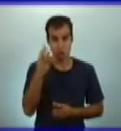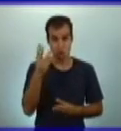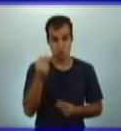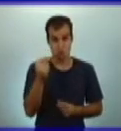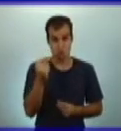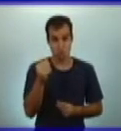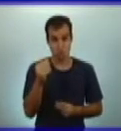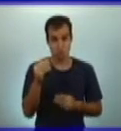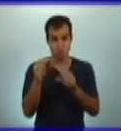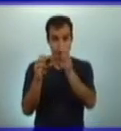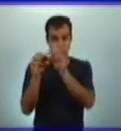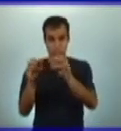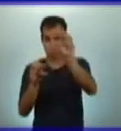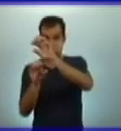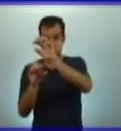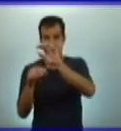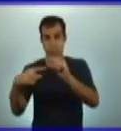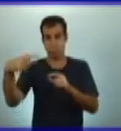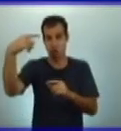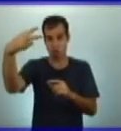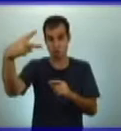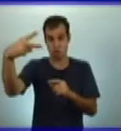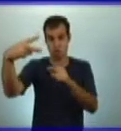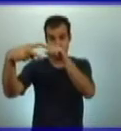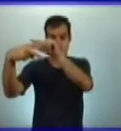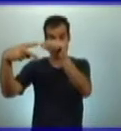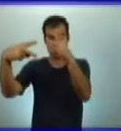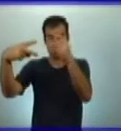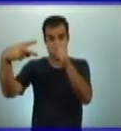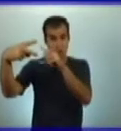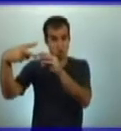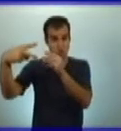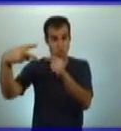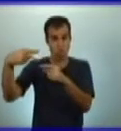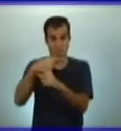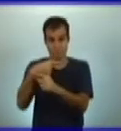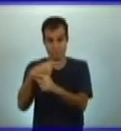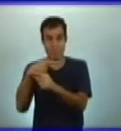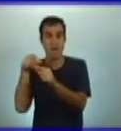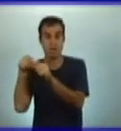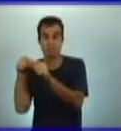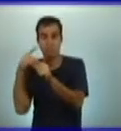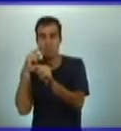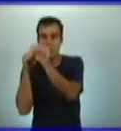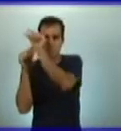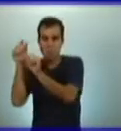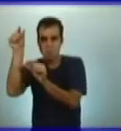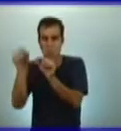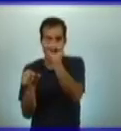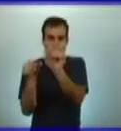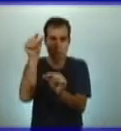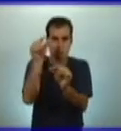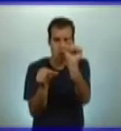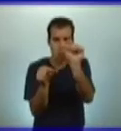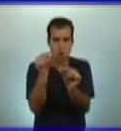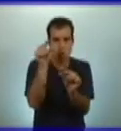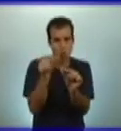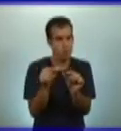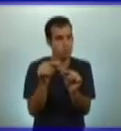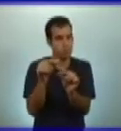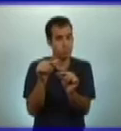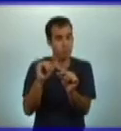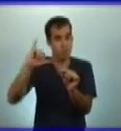pues colocamos al igual la medida, la unidad indicada, en este caso el metro. Y cuando llegamos al resultado o